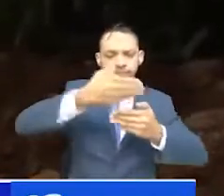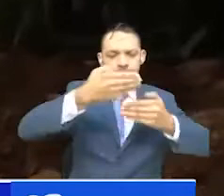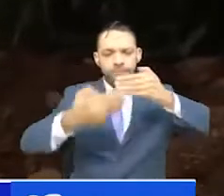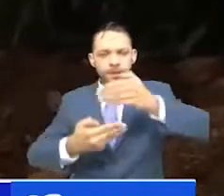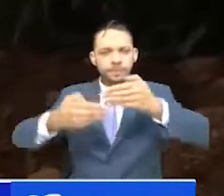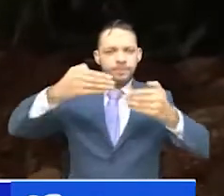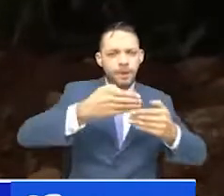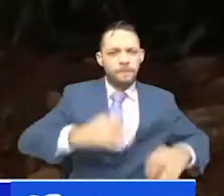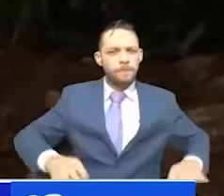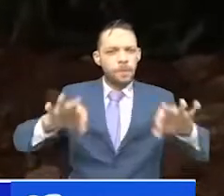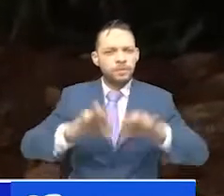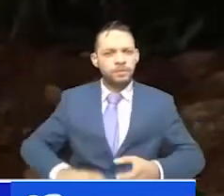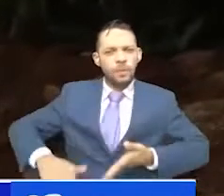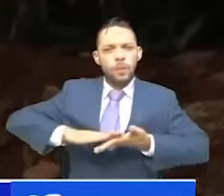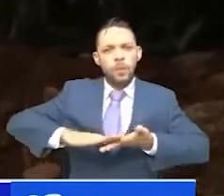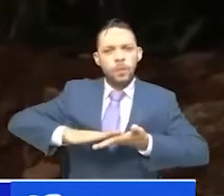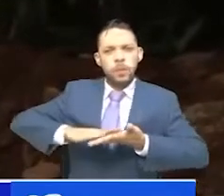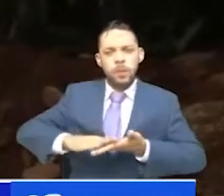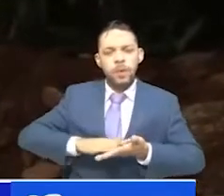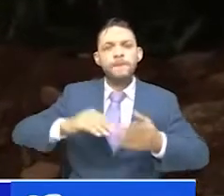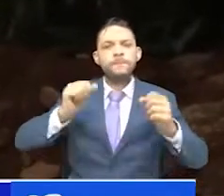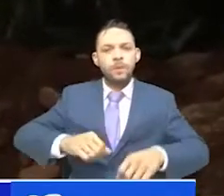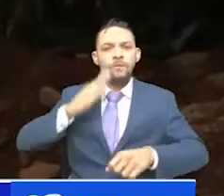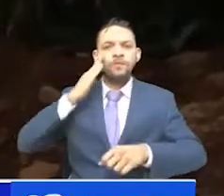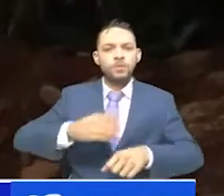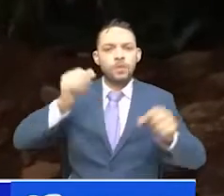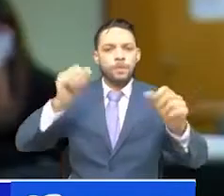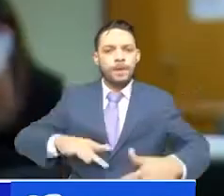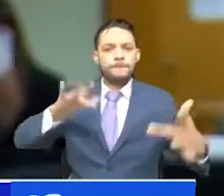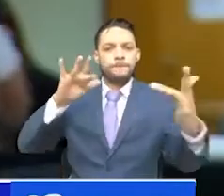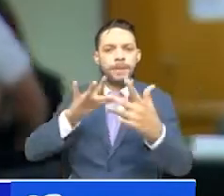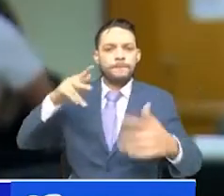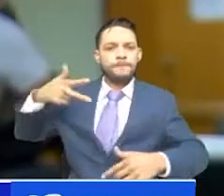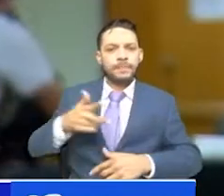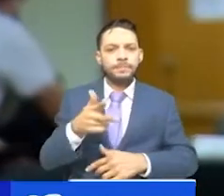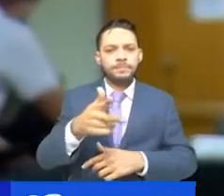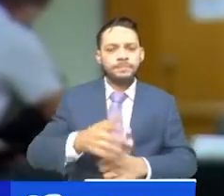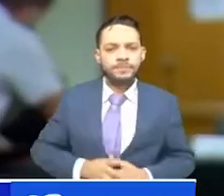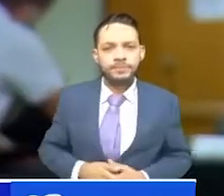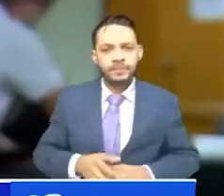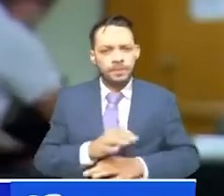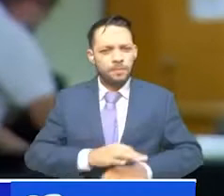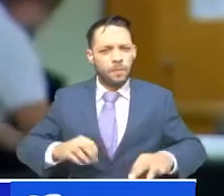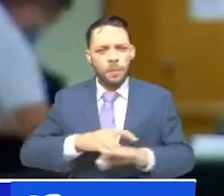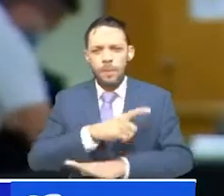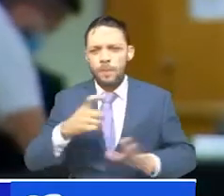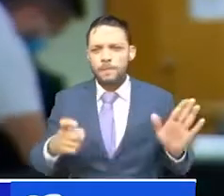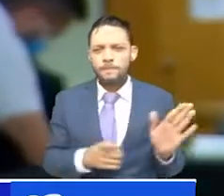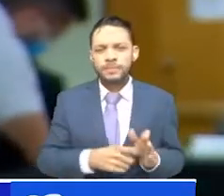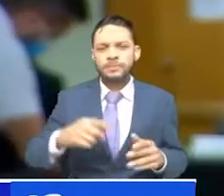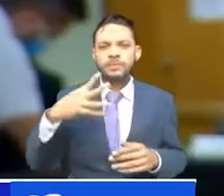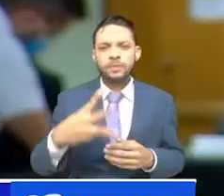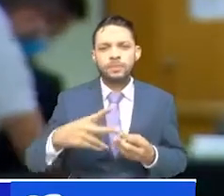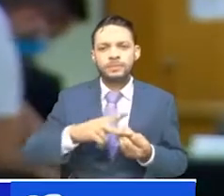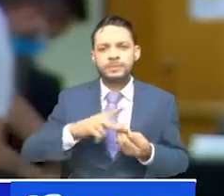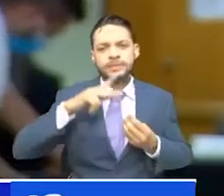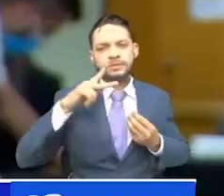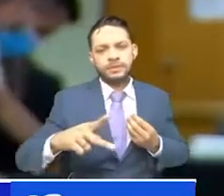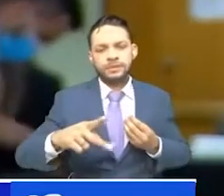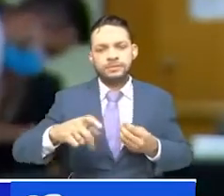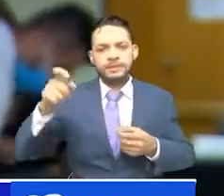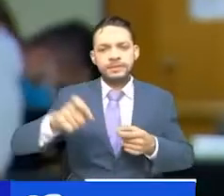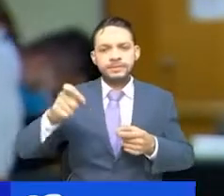solución final a una vía clave para la economía de ambos municipios. De una solución total de 4 kilómetros, pero en este momento